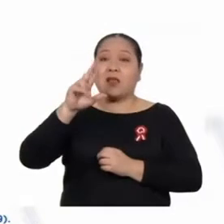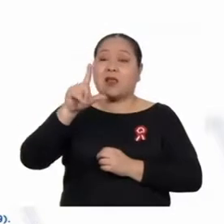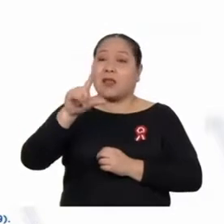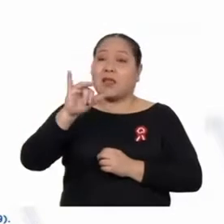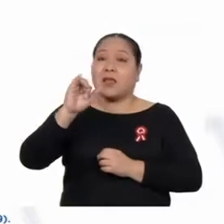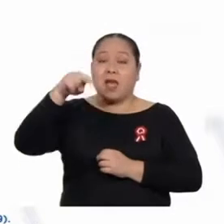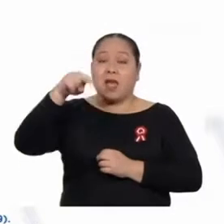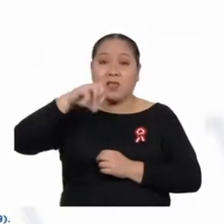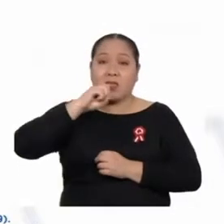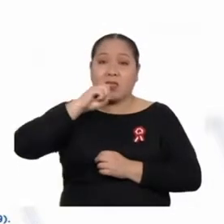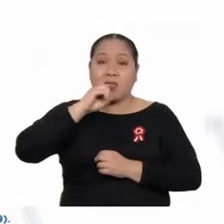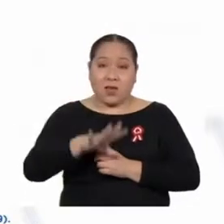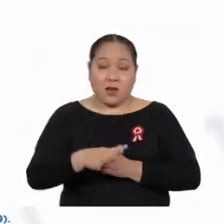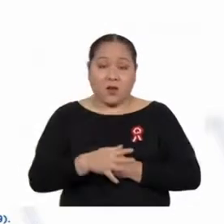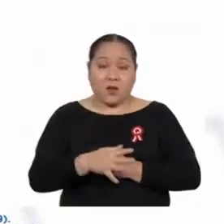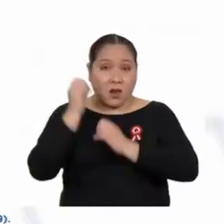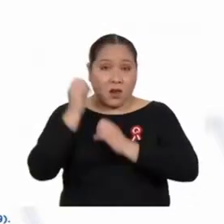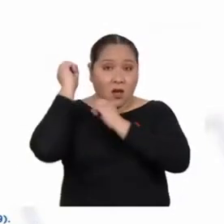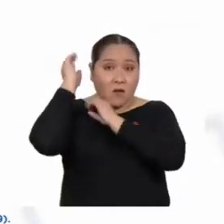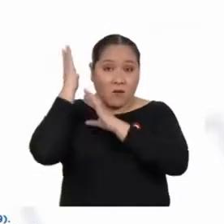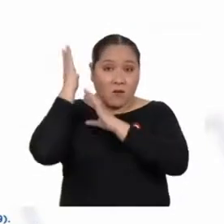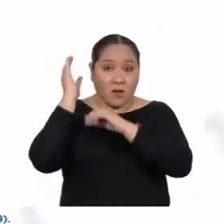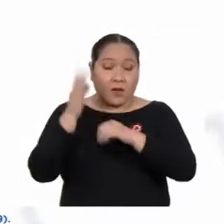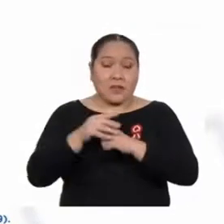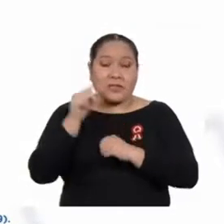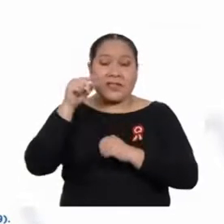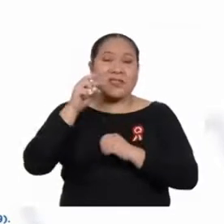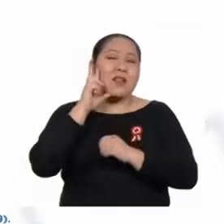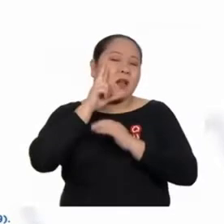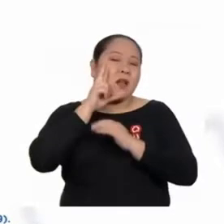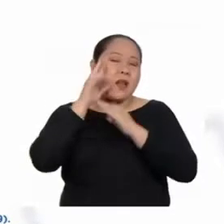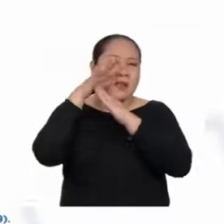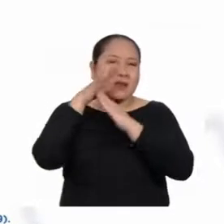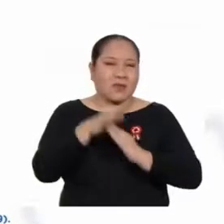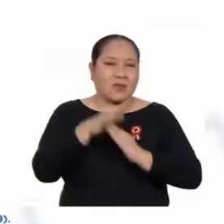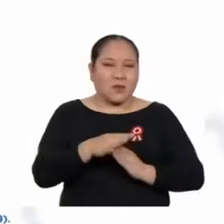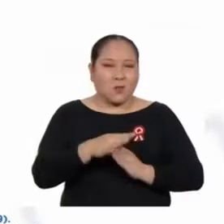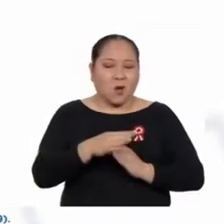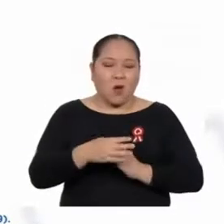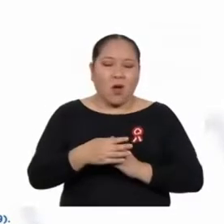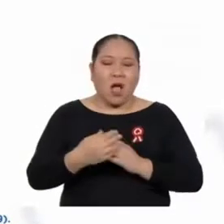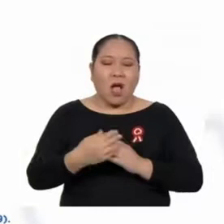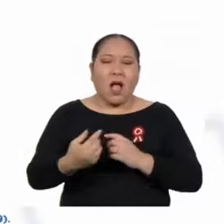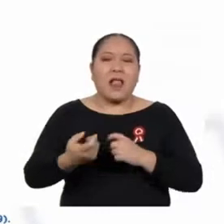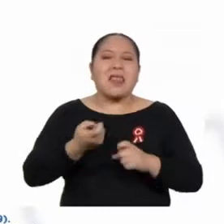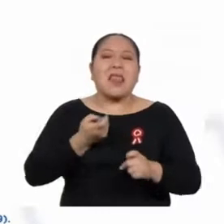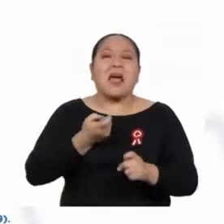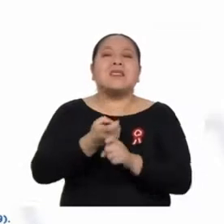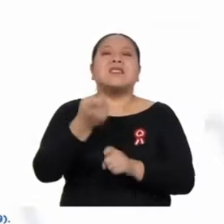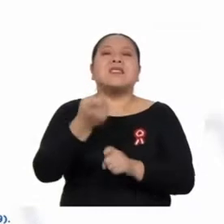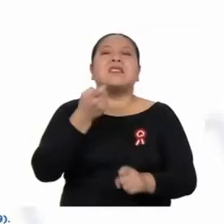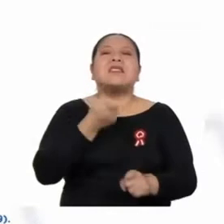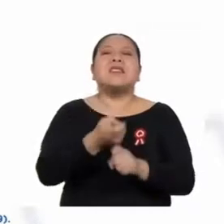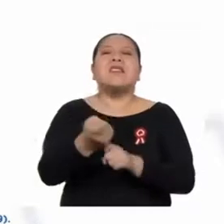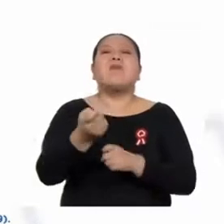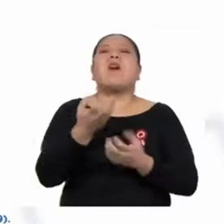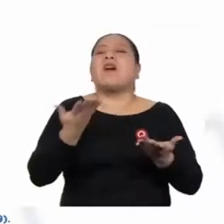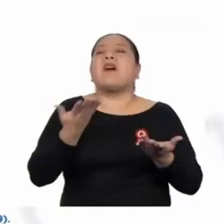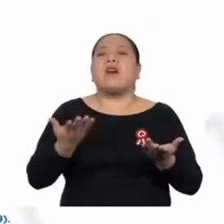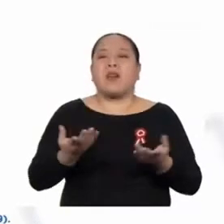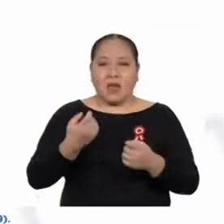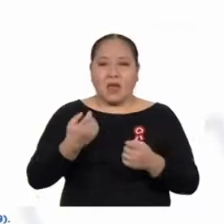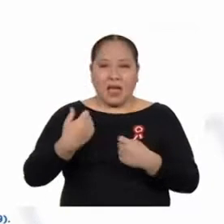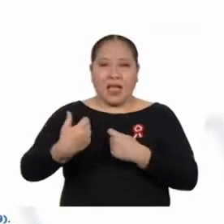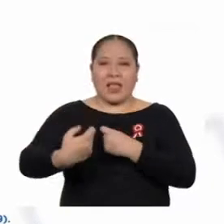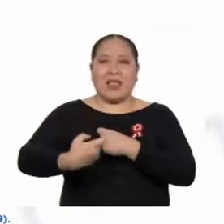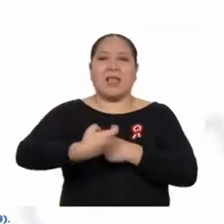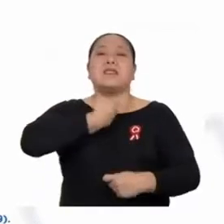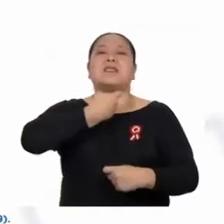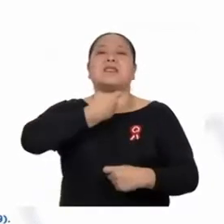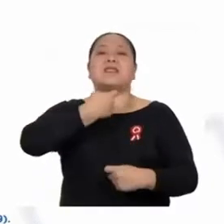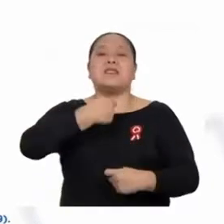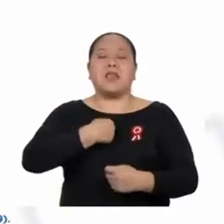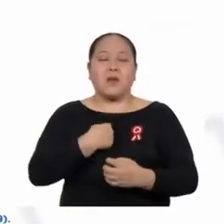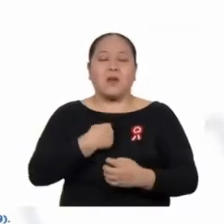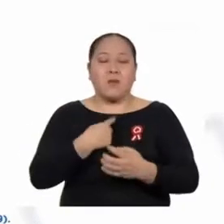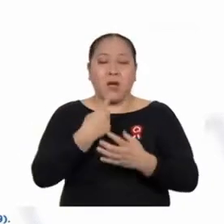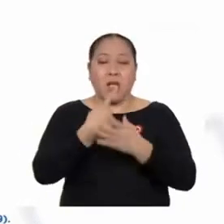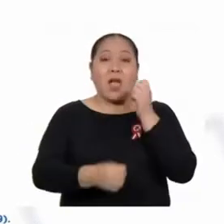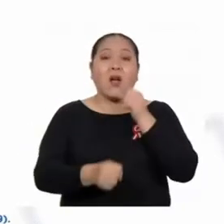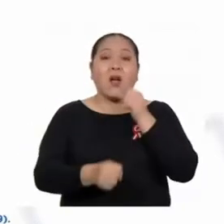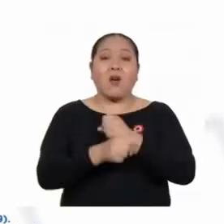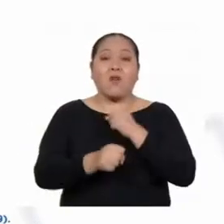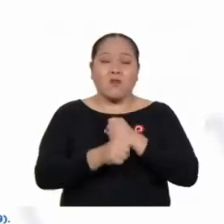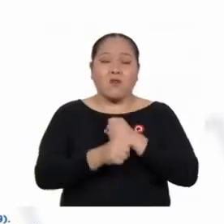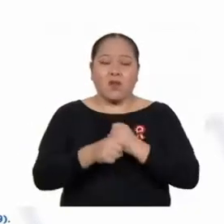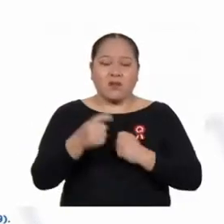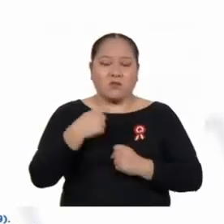el racismo afecta algo fundamental, la confianza en uno mismo, porque enseña a